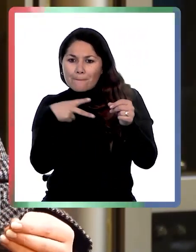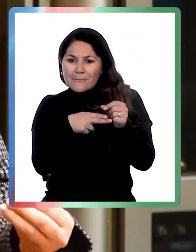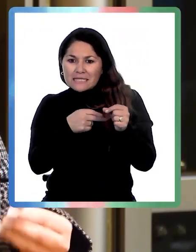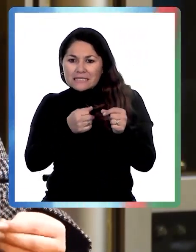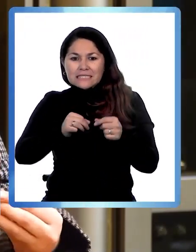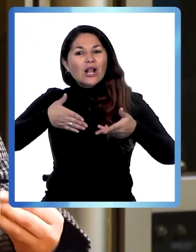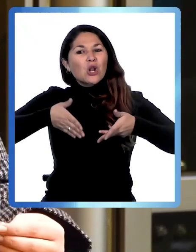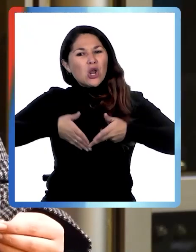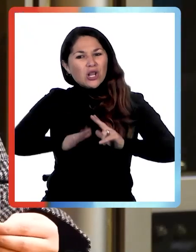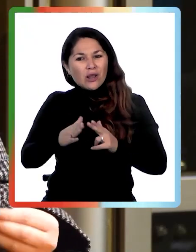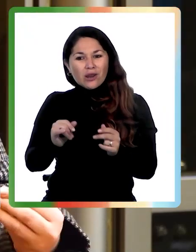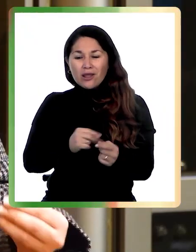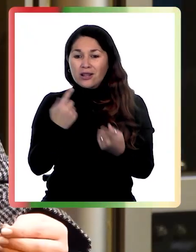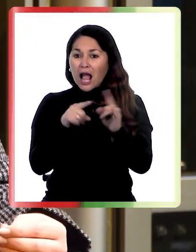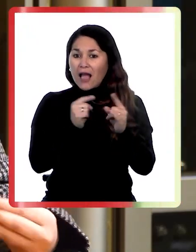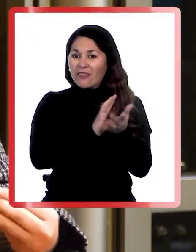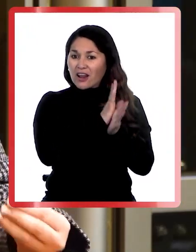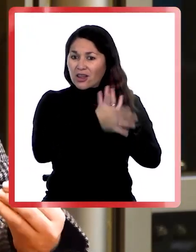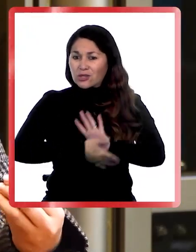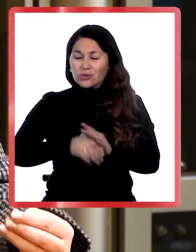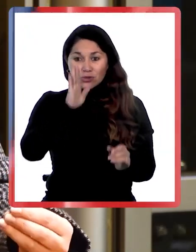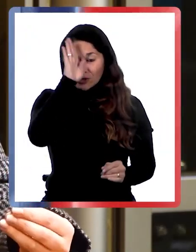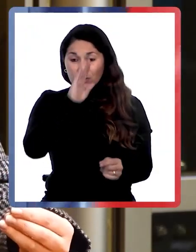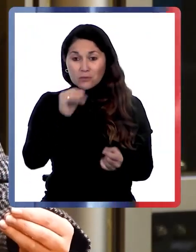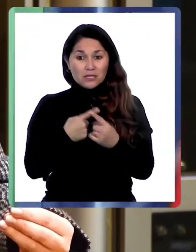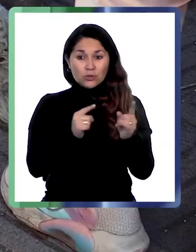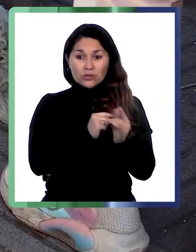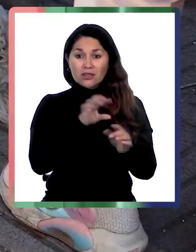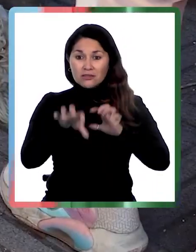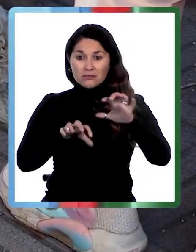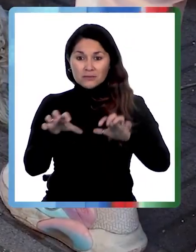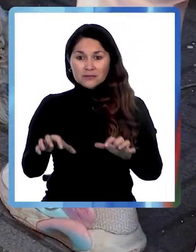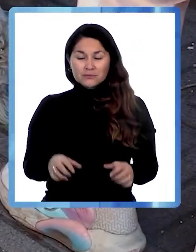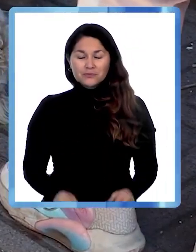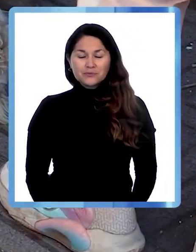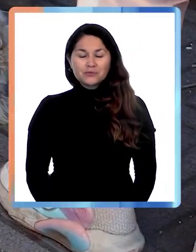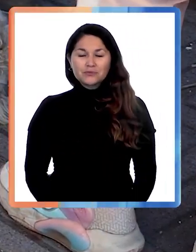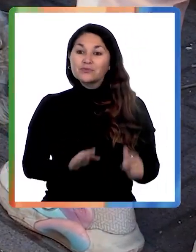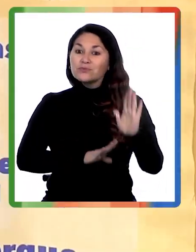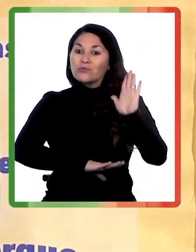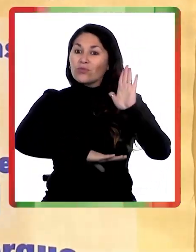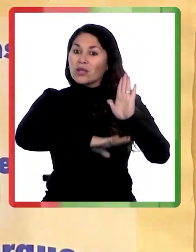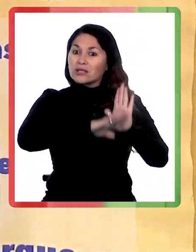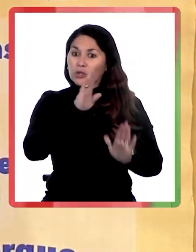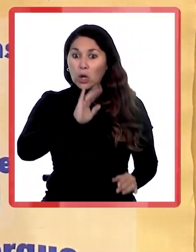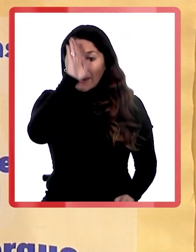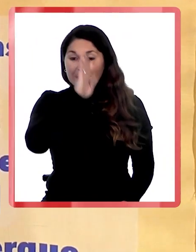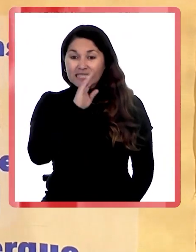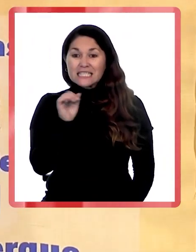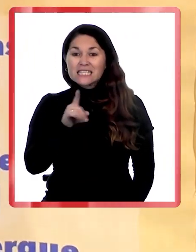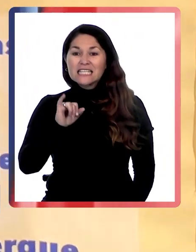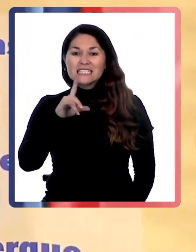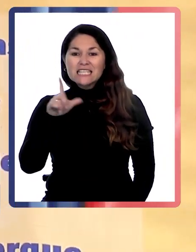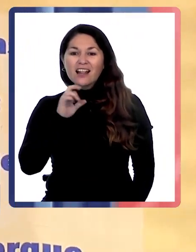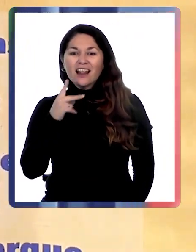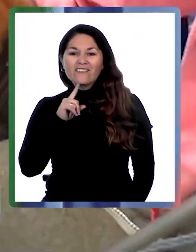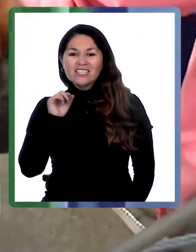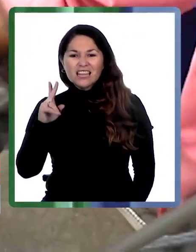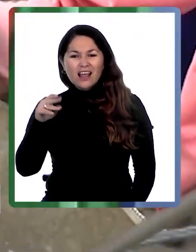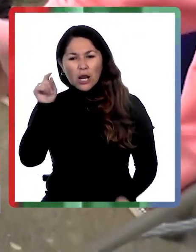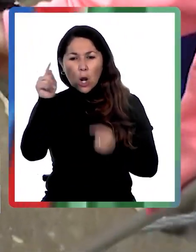masiva de todas y todos los animales en cuanto se tenga alcance el incremento de perros asilvestrados